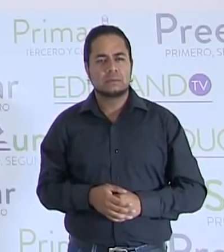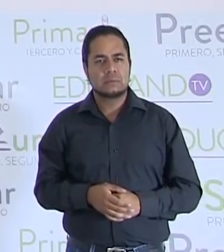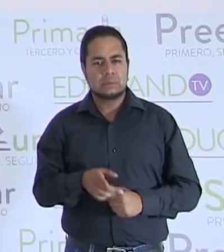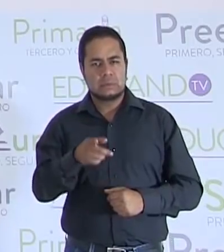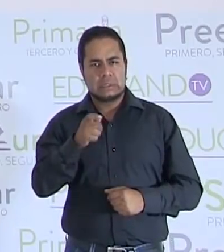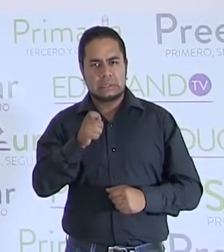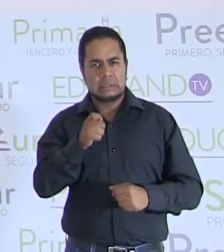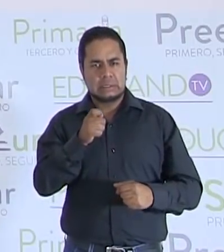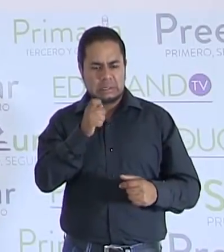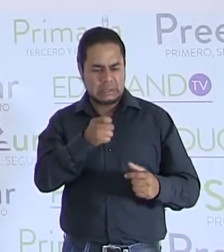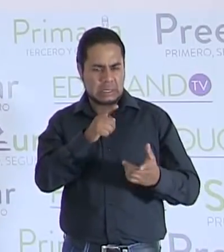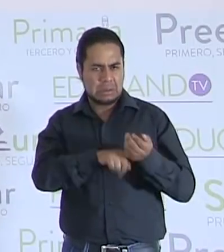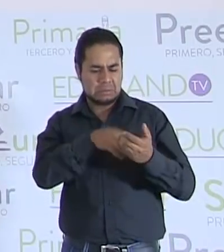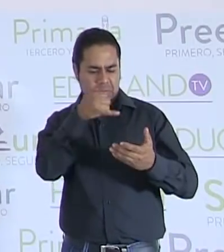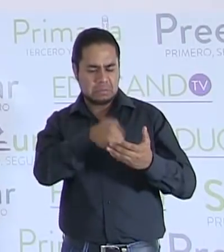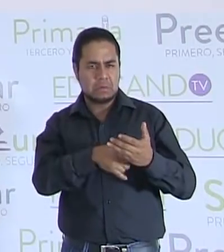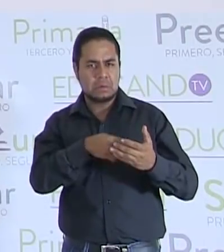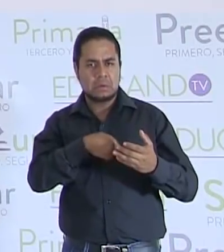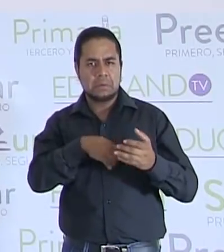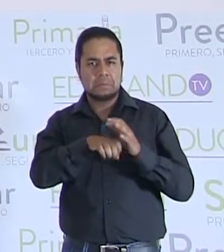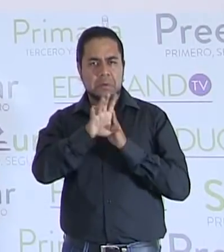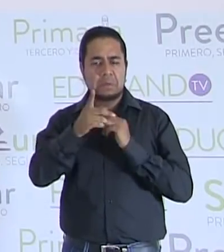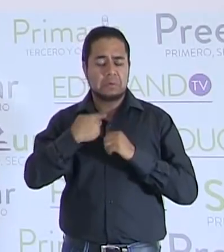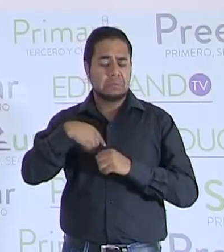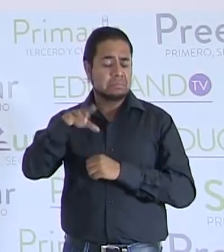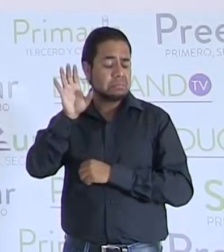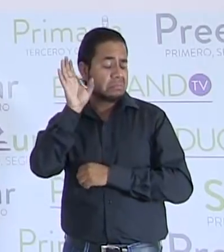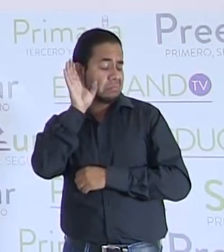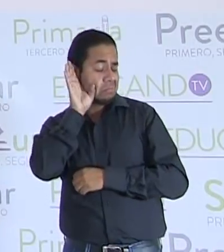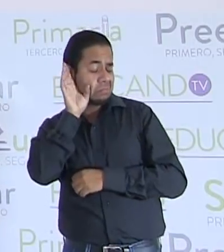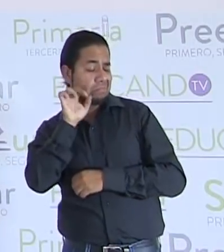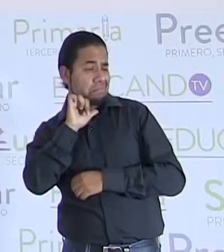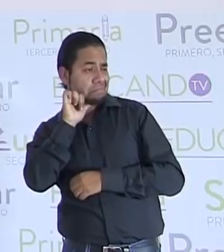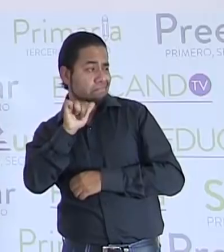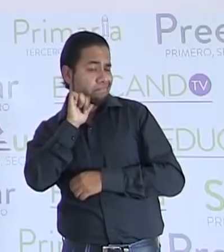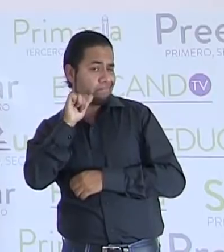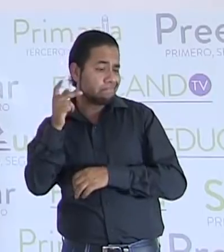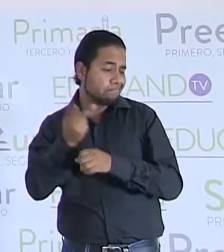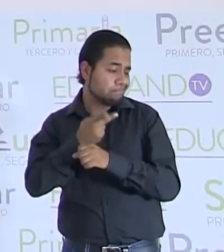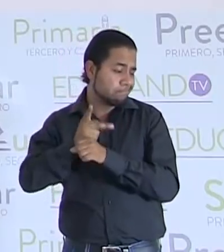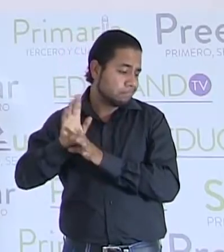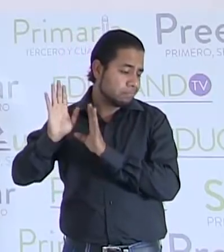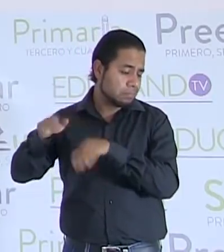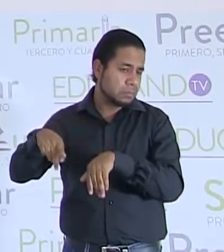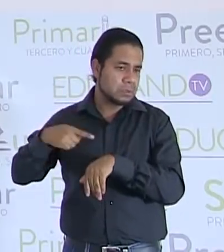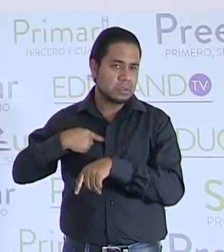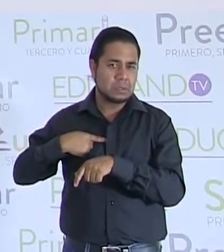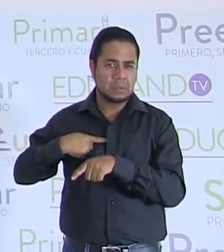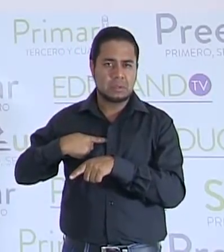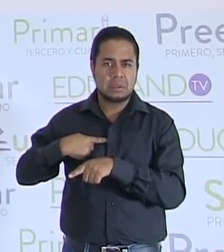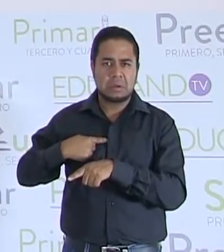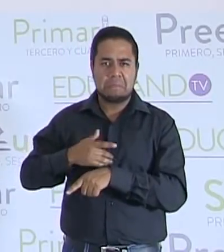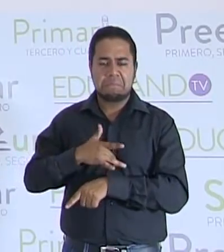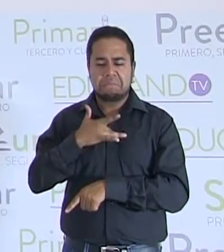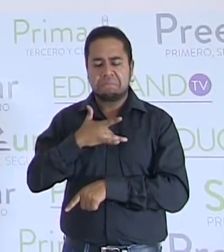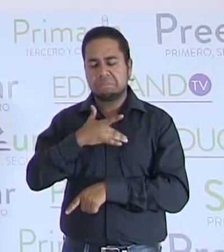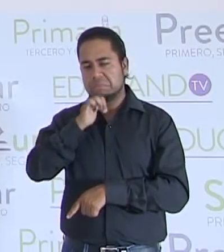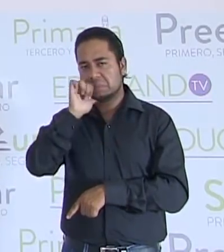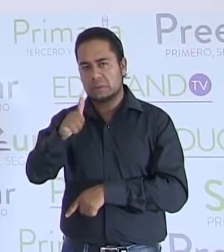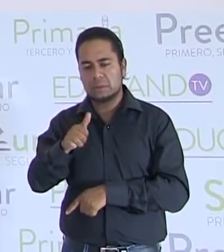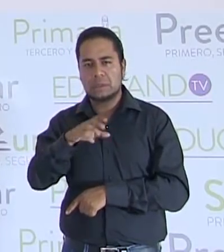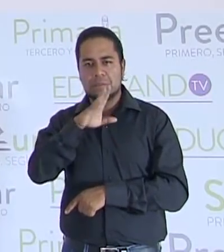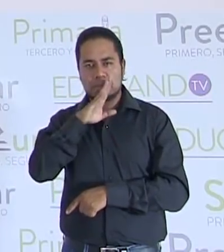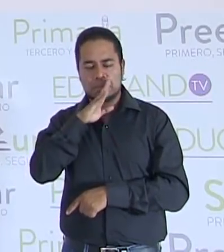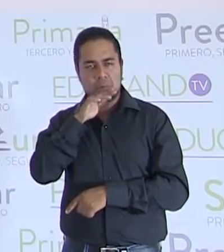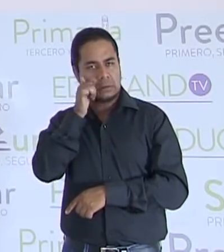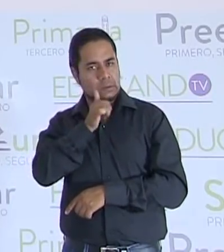Implícitamente, que si nosotros no nos enteramos de las cosas que están sucediendo a nuestro alrededor, no nos van a doler. Mi mamá siempre